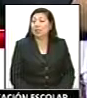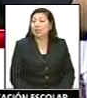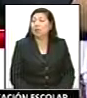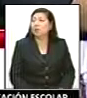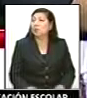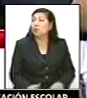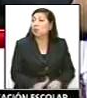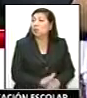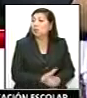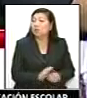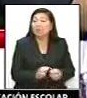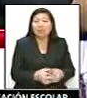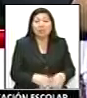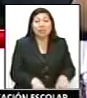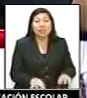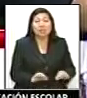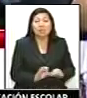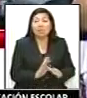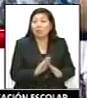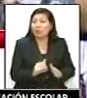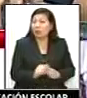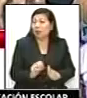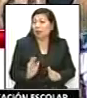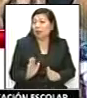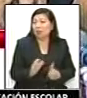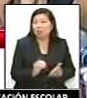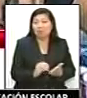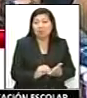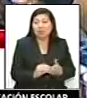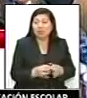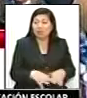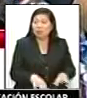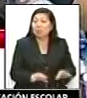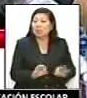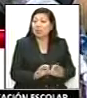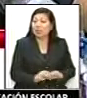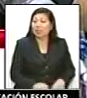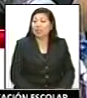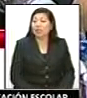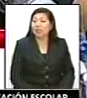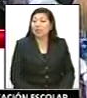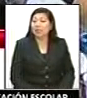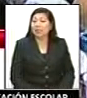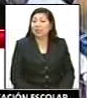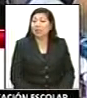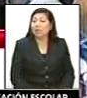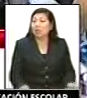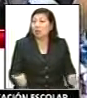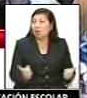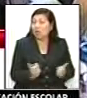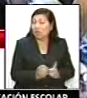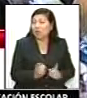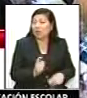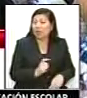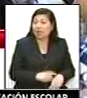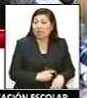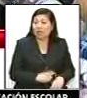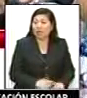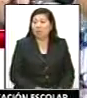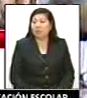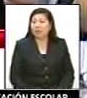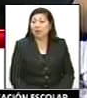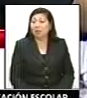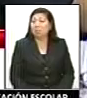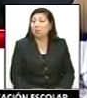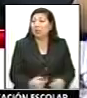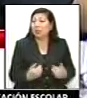sumamente inmenso. Dos leyes esenciales, fundamentales, en muy corto lapso, pero lo